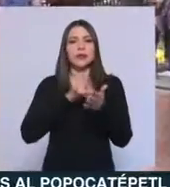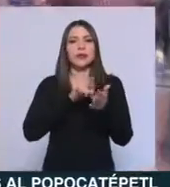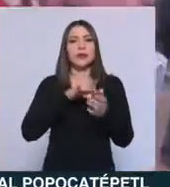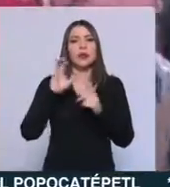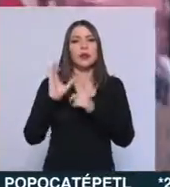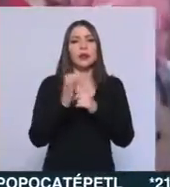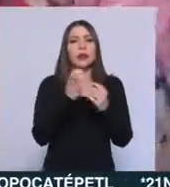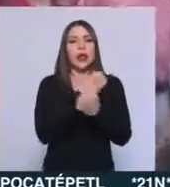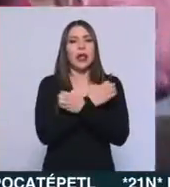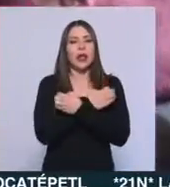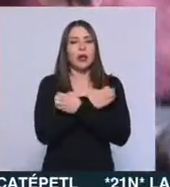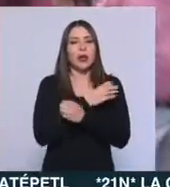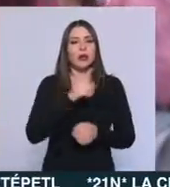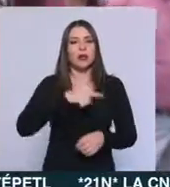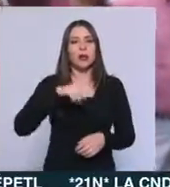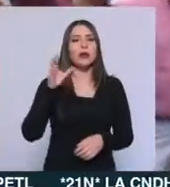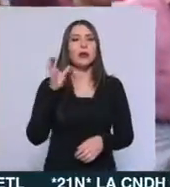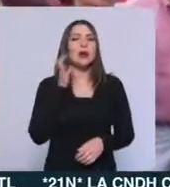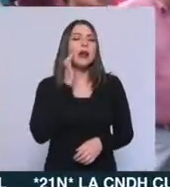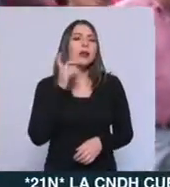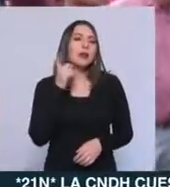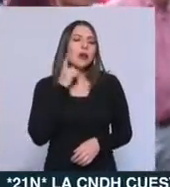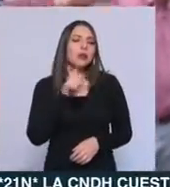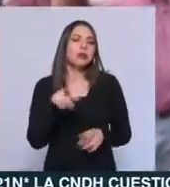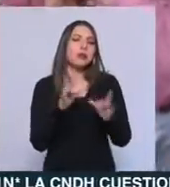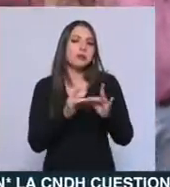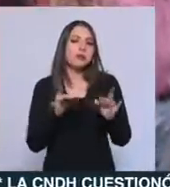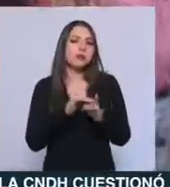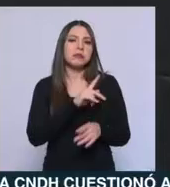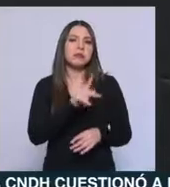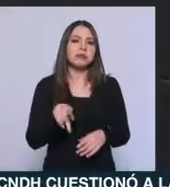Diputados, quienes también dicen comprender